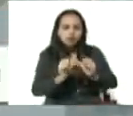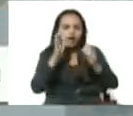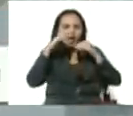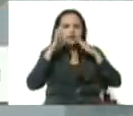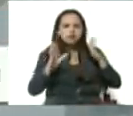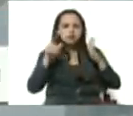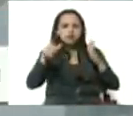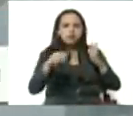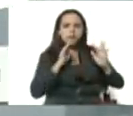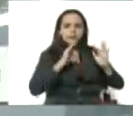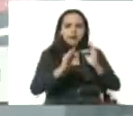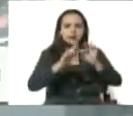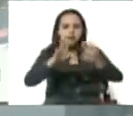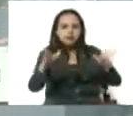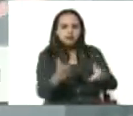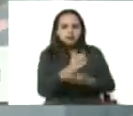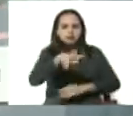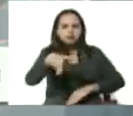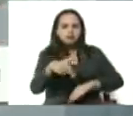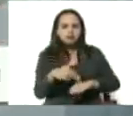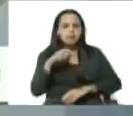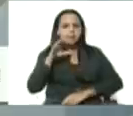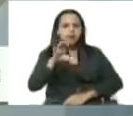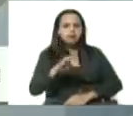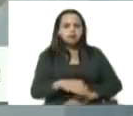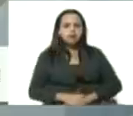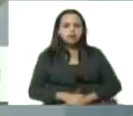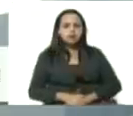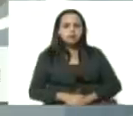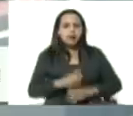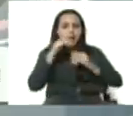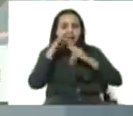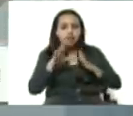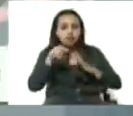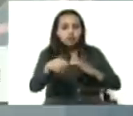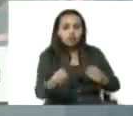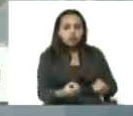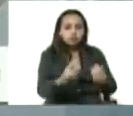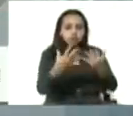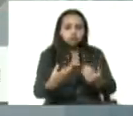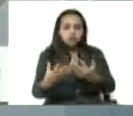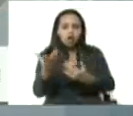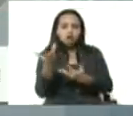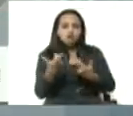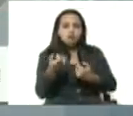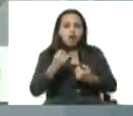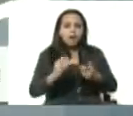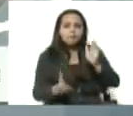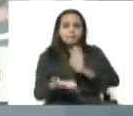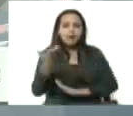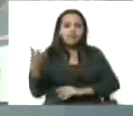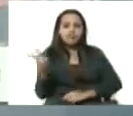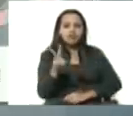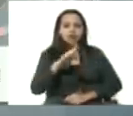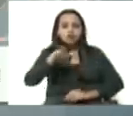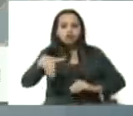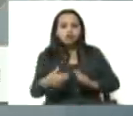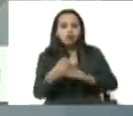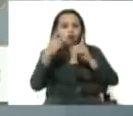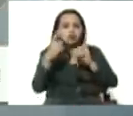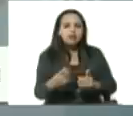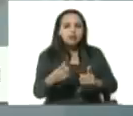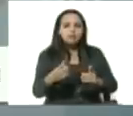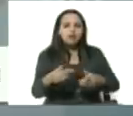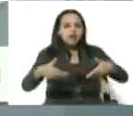esta pandemia en nuestro país, para atender este brote que está sufriendo Venezuela y donde todos debemos sumar